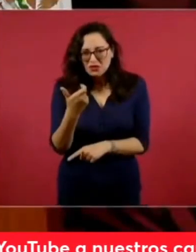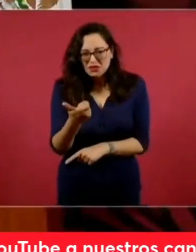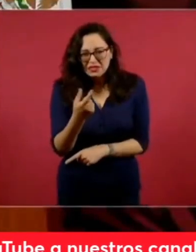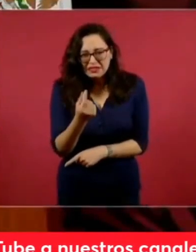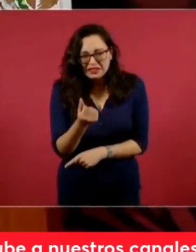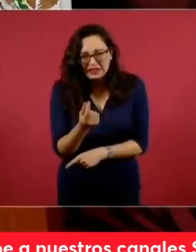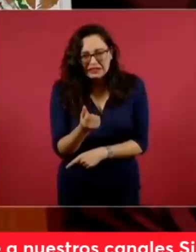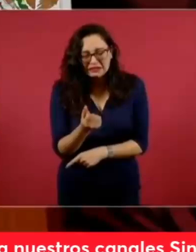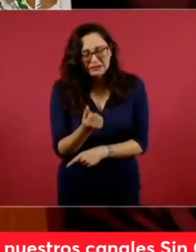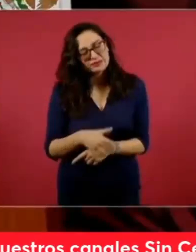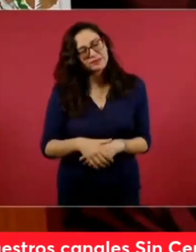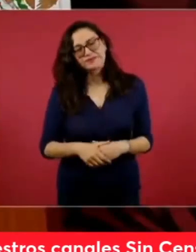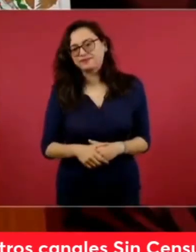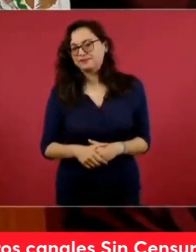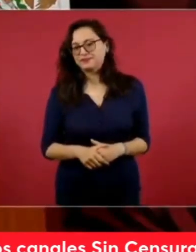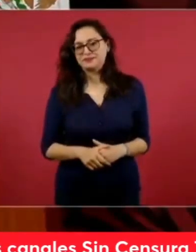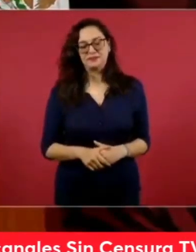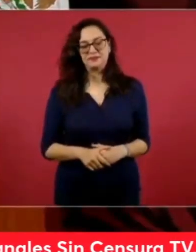Hubieron